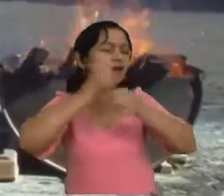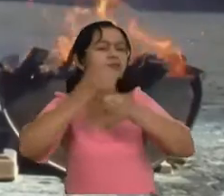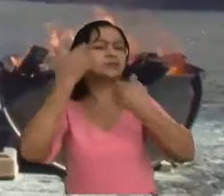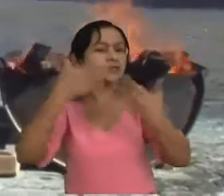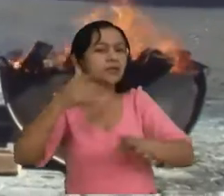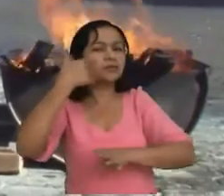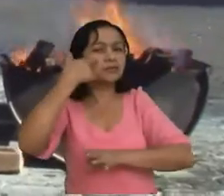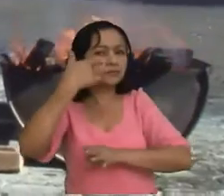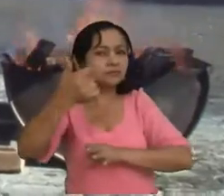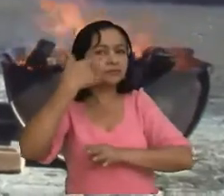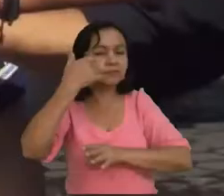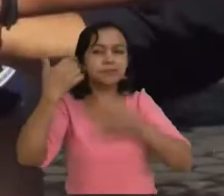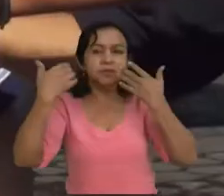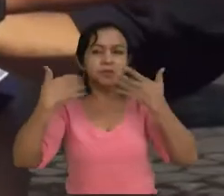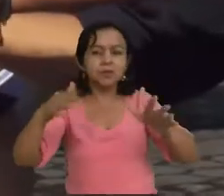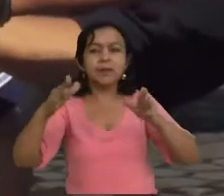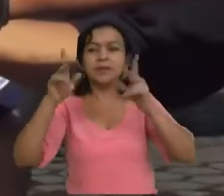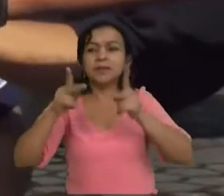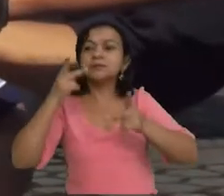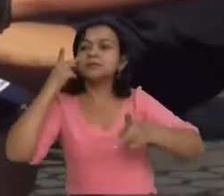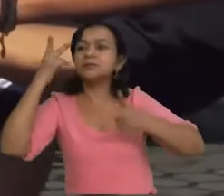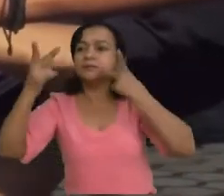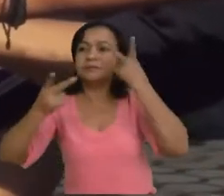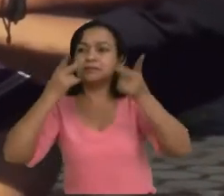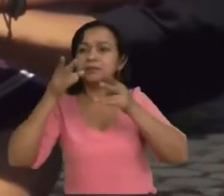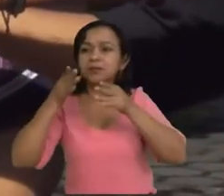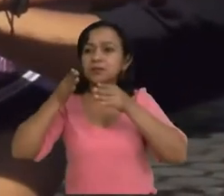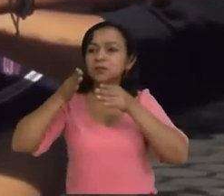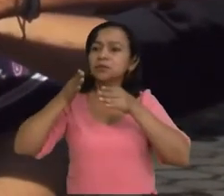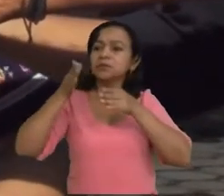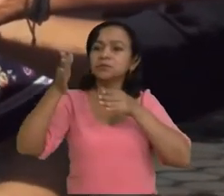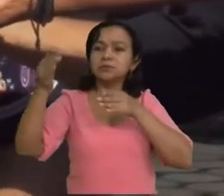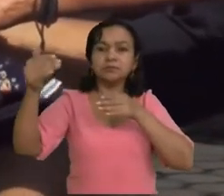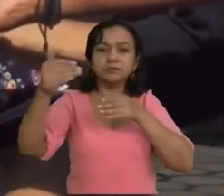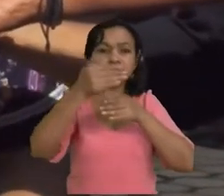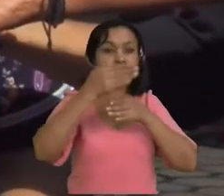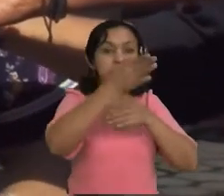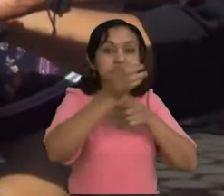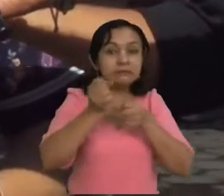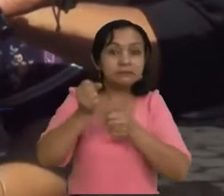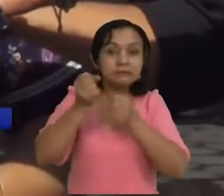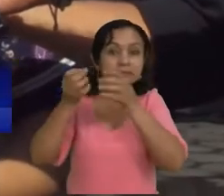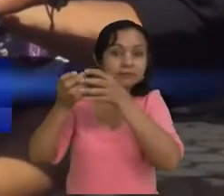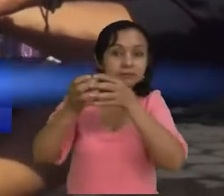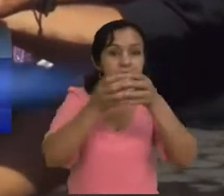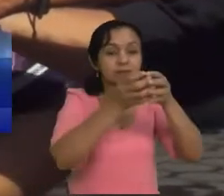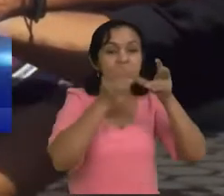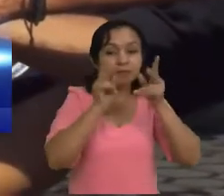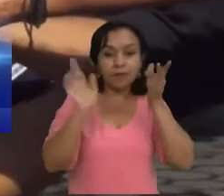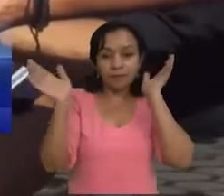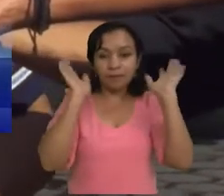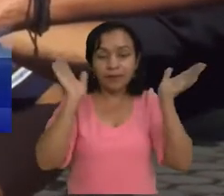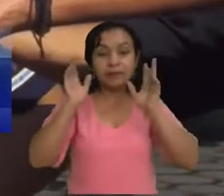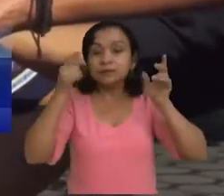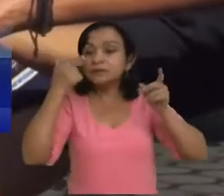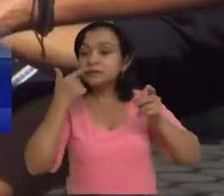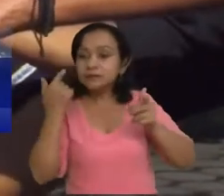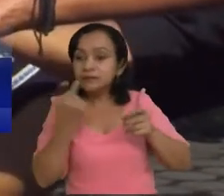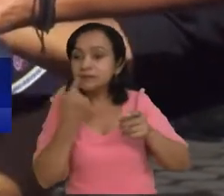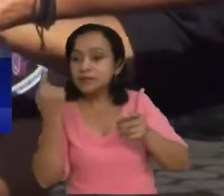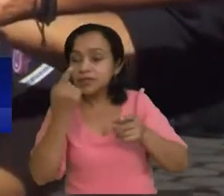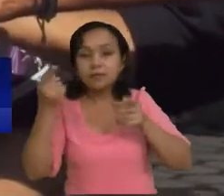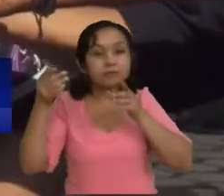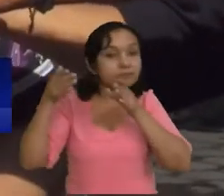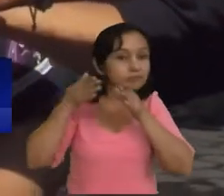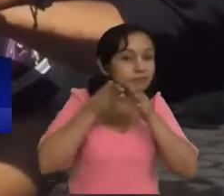estamos rotulados. Cualquier el visitante que esté ya sabe seguir las indicaciones. Los comerciantes ahí nomás se activan quién es, qué, dónde hay que